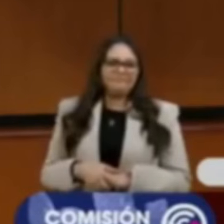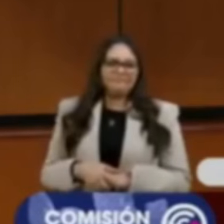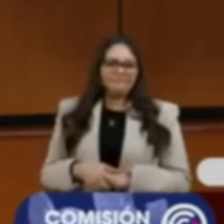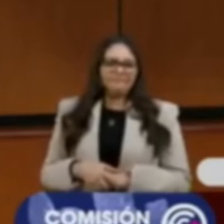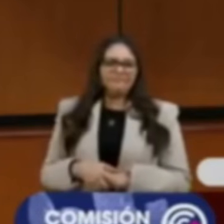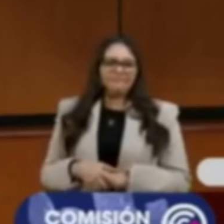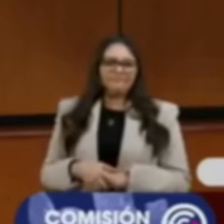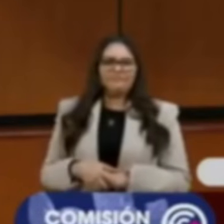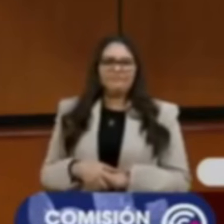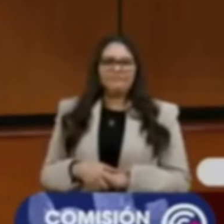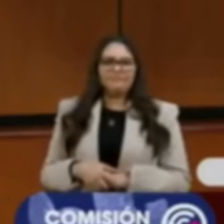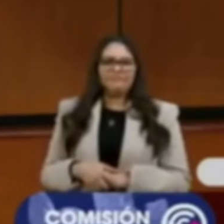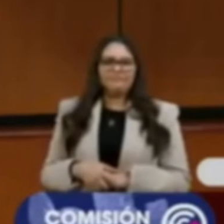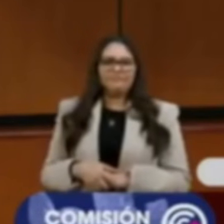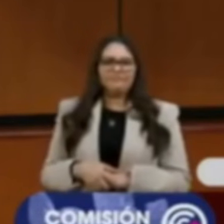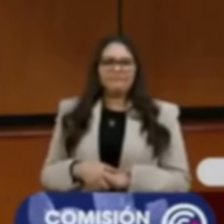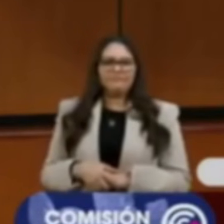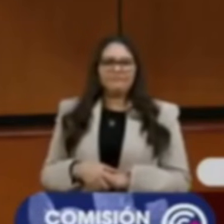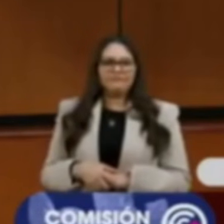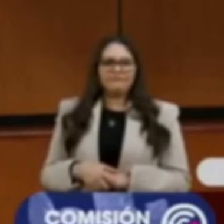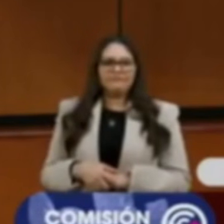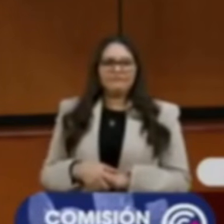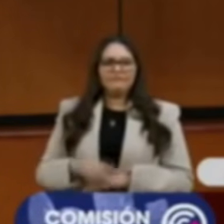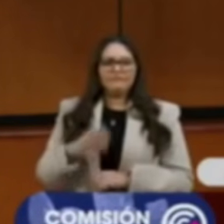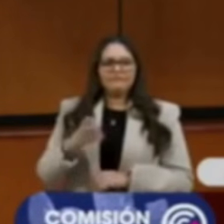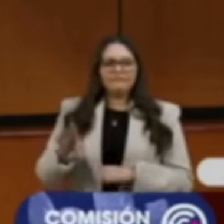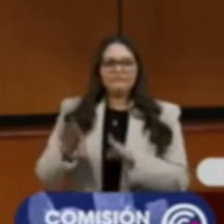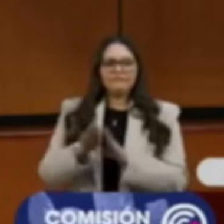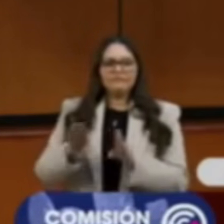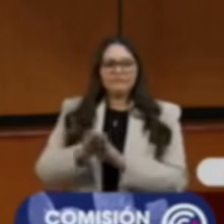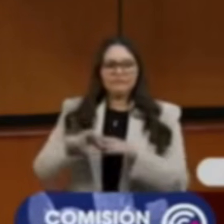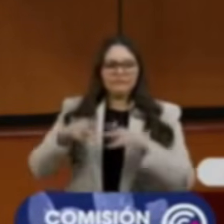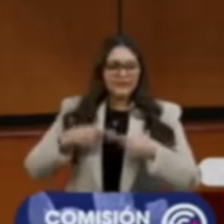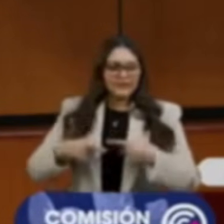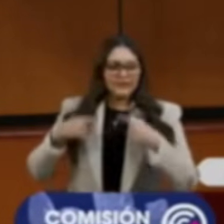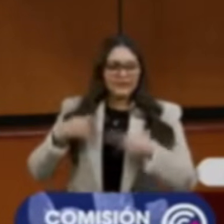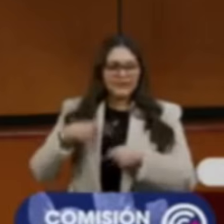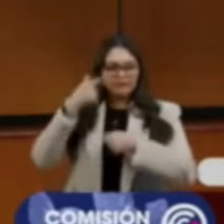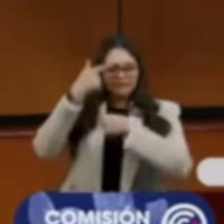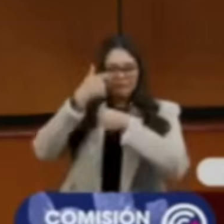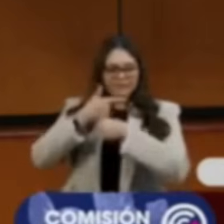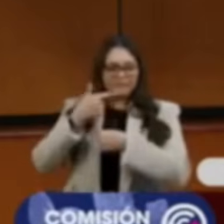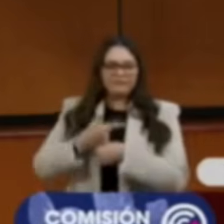investigación inició porque una persona identificó